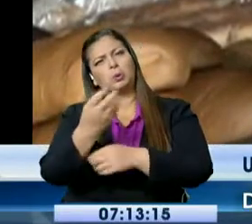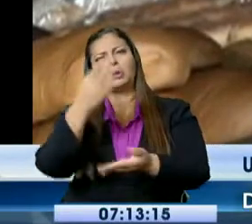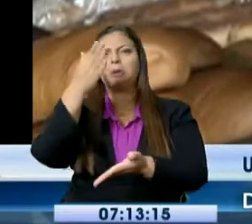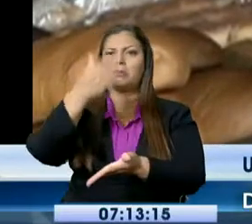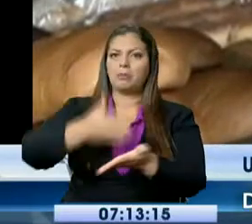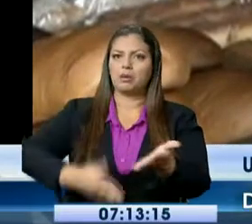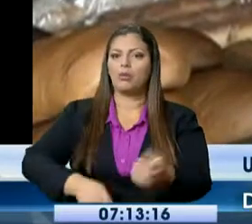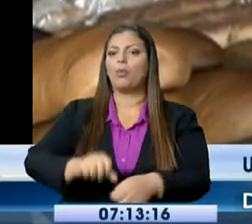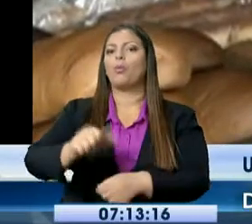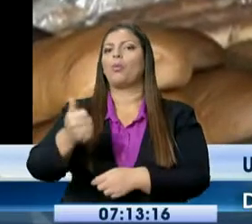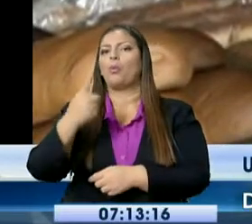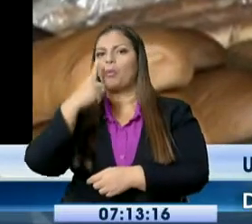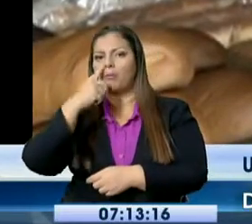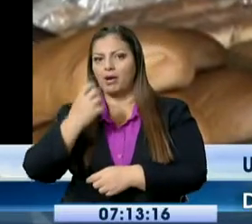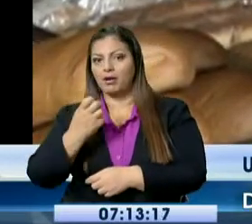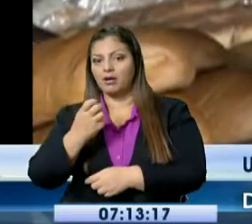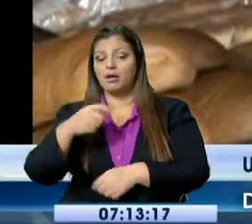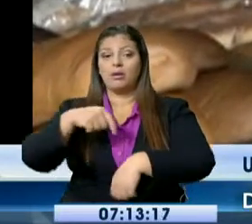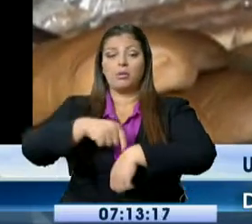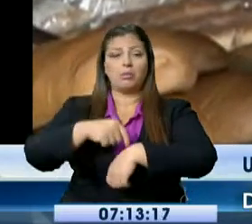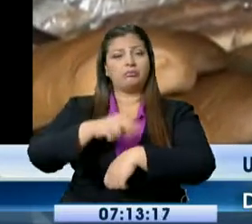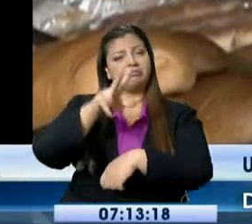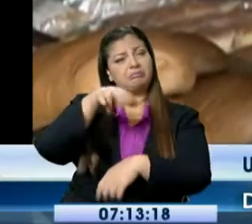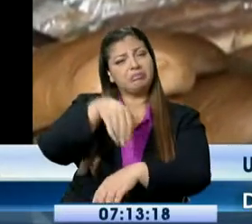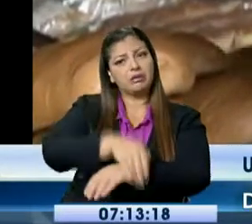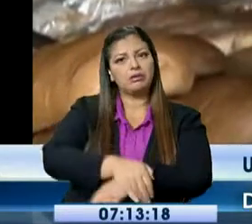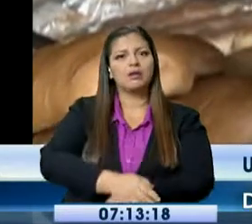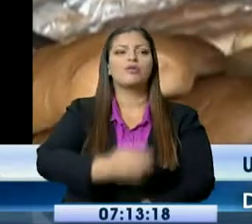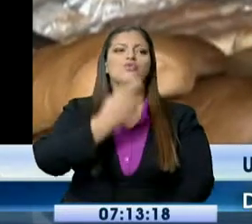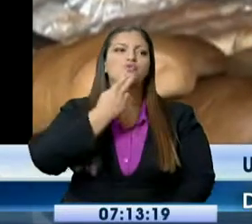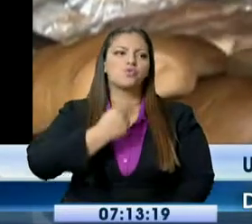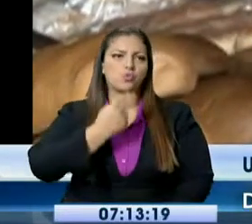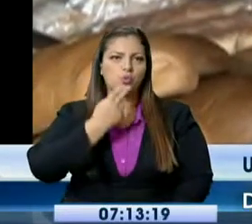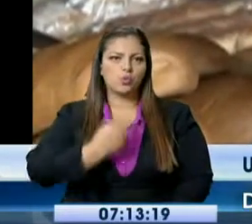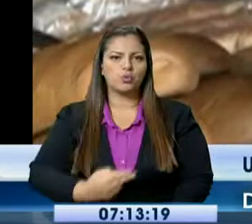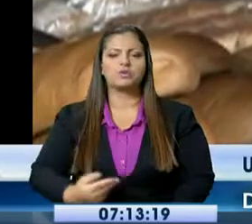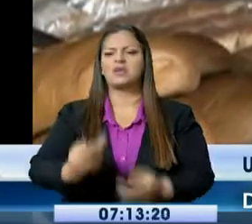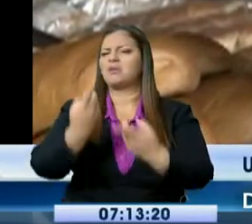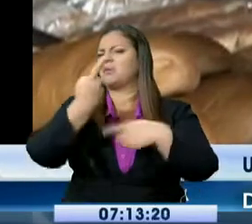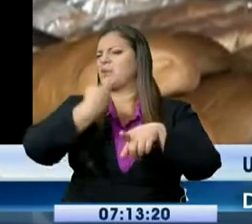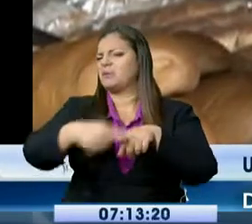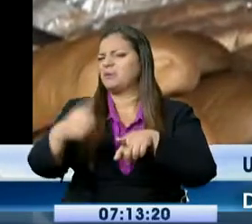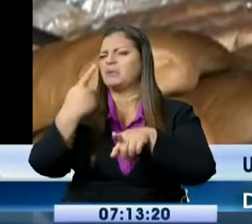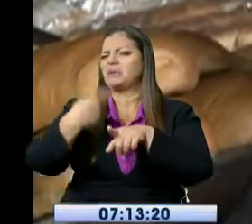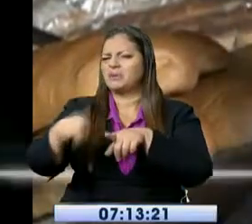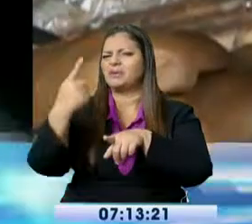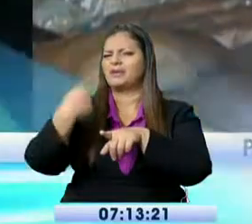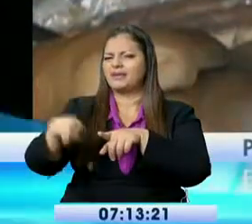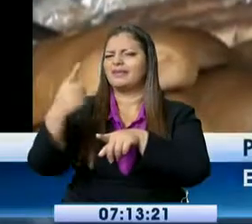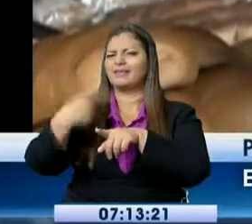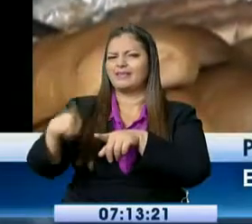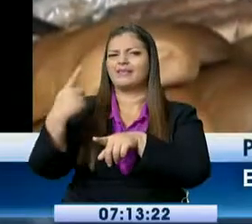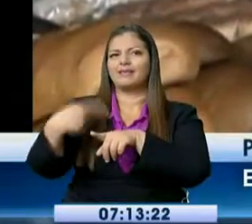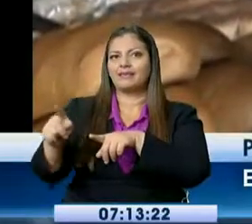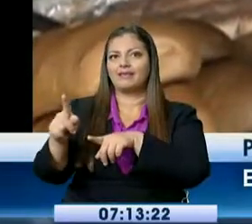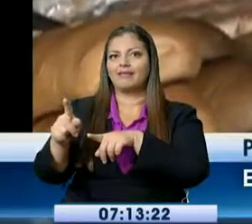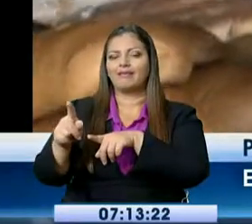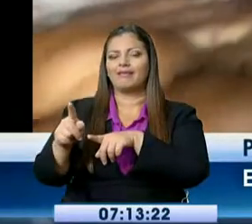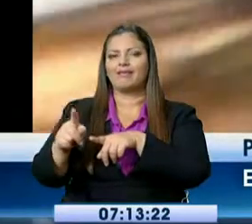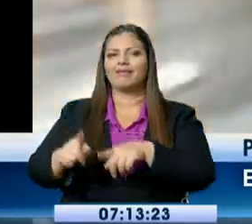azucarada, palanquetita, briollos. Y los demás dulcecitos, orejas, pasteles, quesadillas,